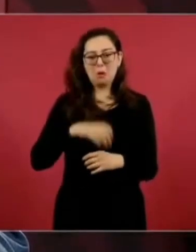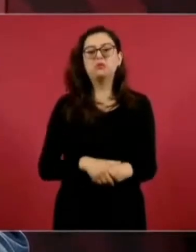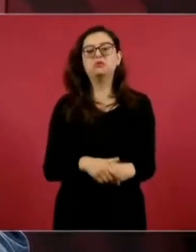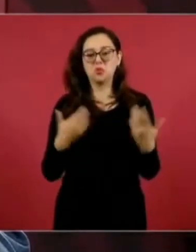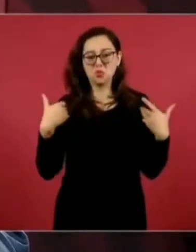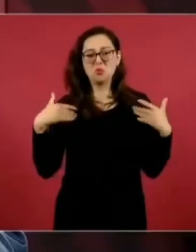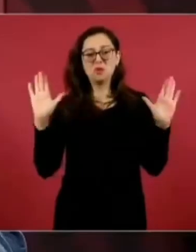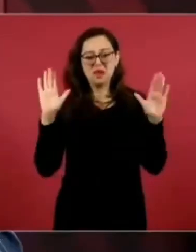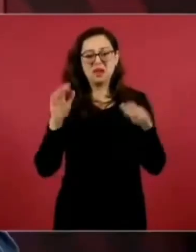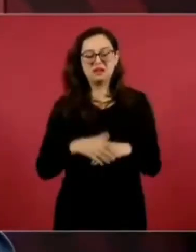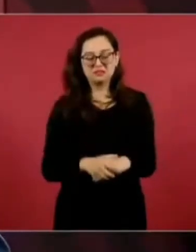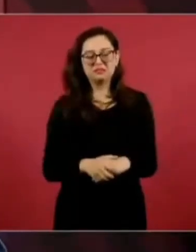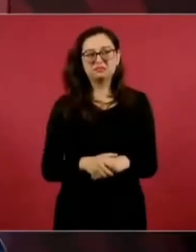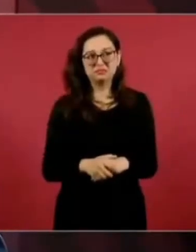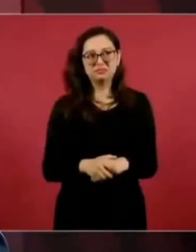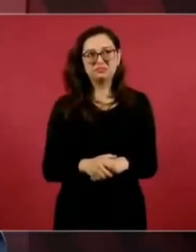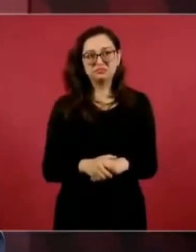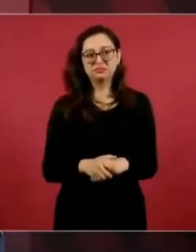Y